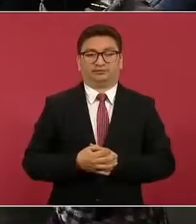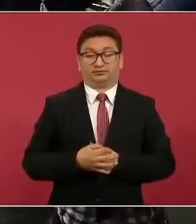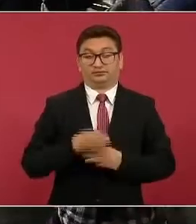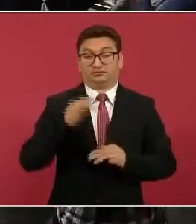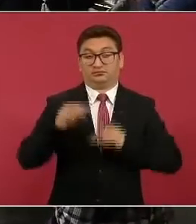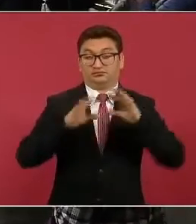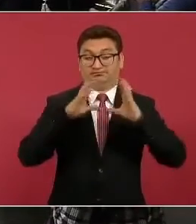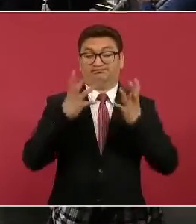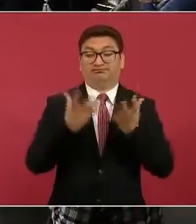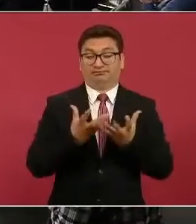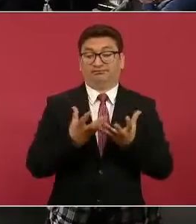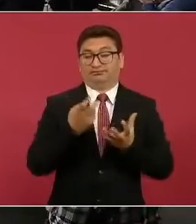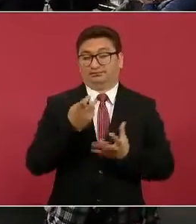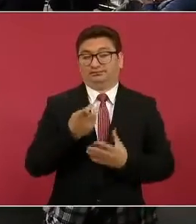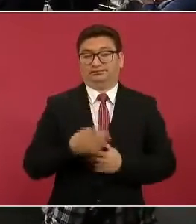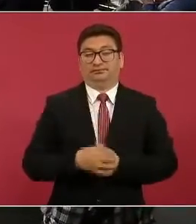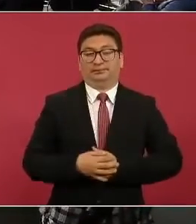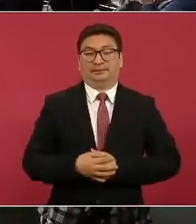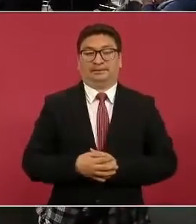mundo.